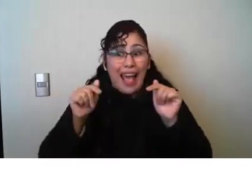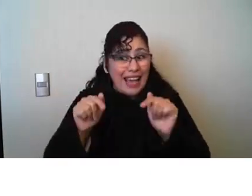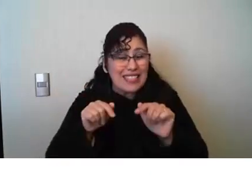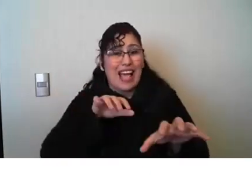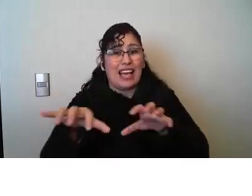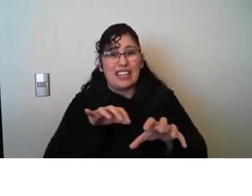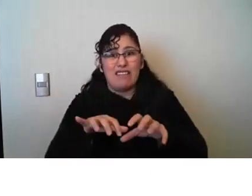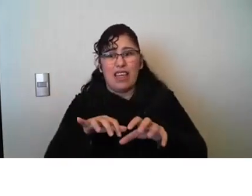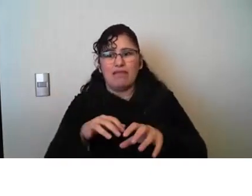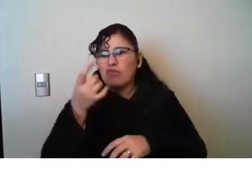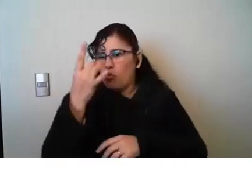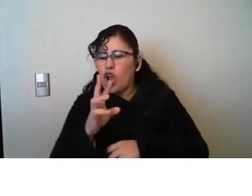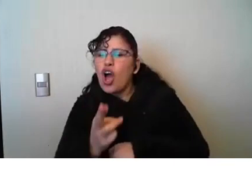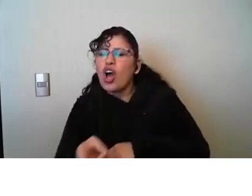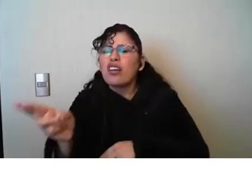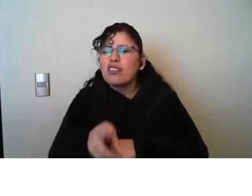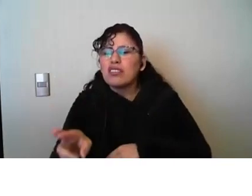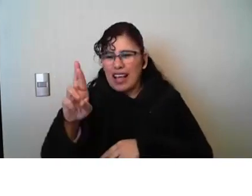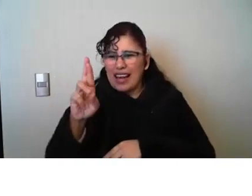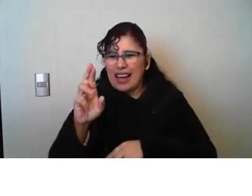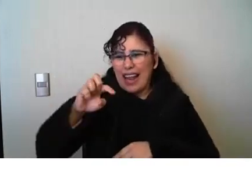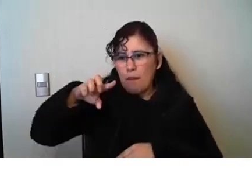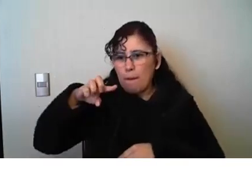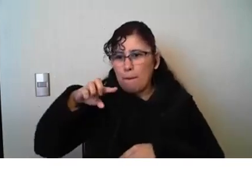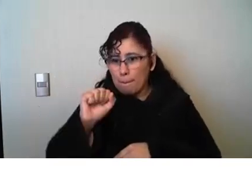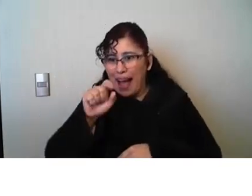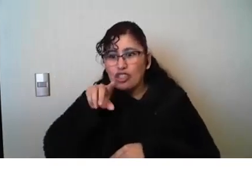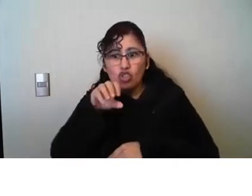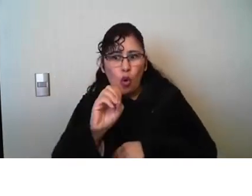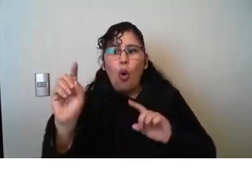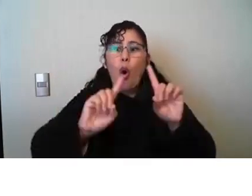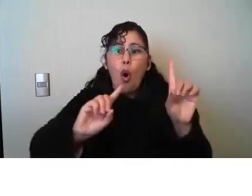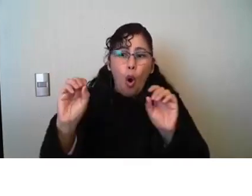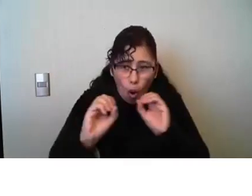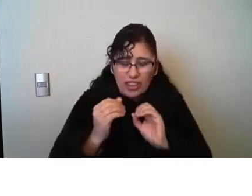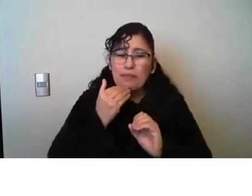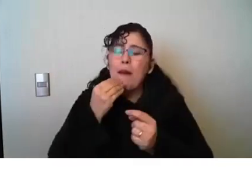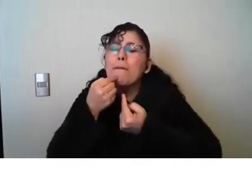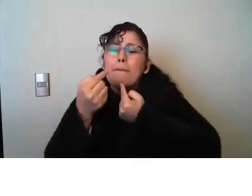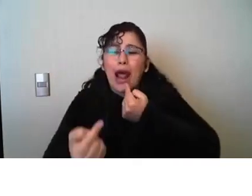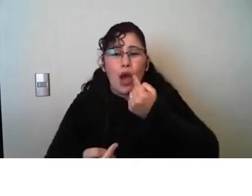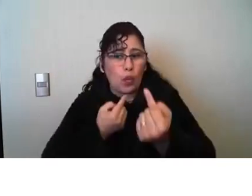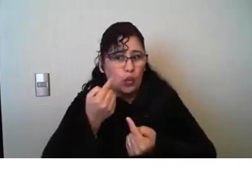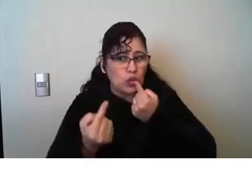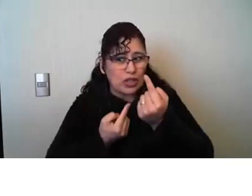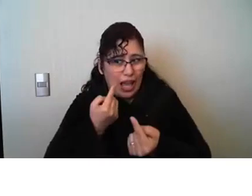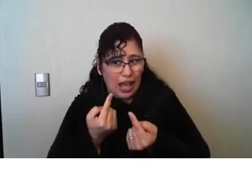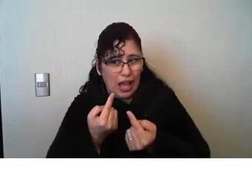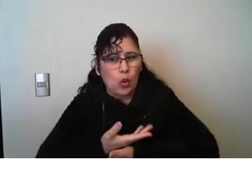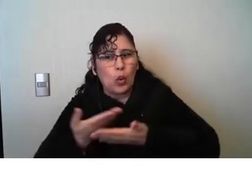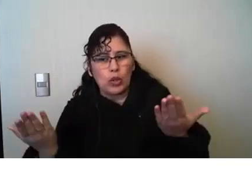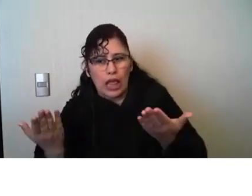son de repaso, de consulta, ¿ya? Así es que la idea es que vayan con el contenido preparado, no